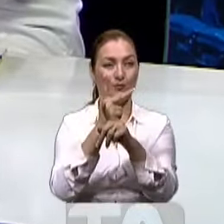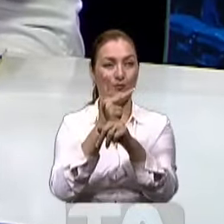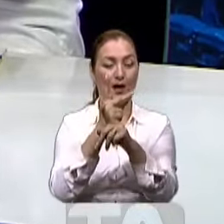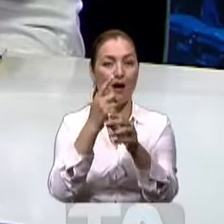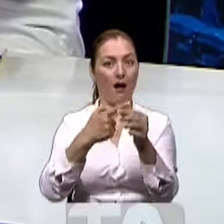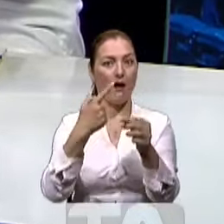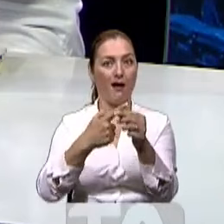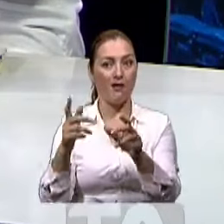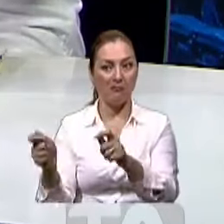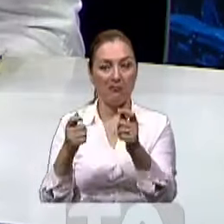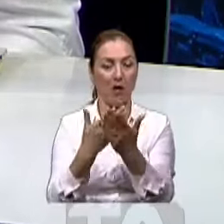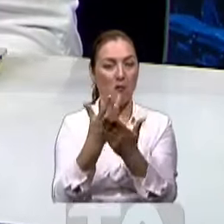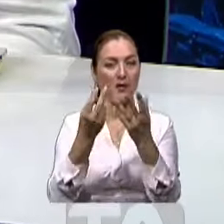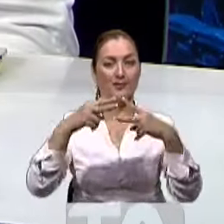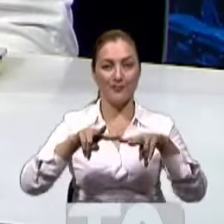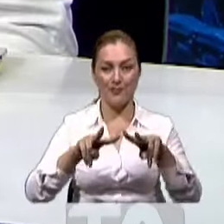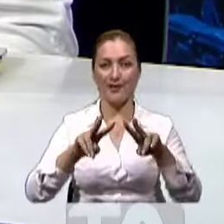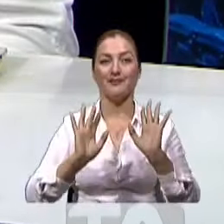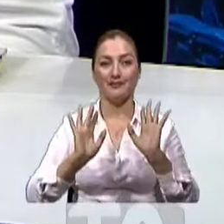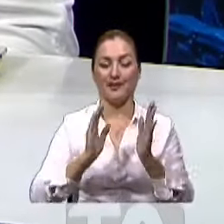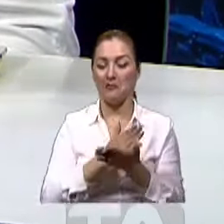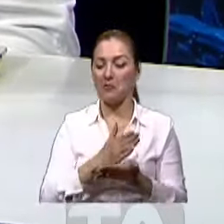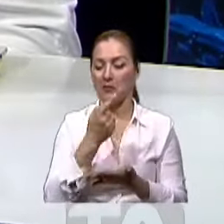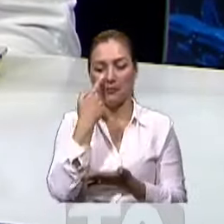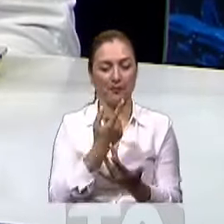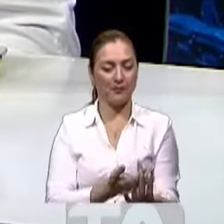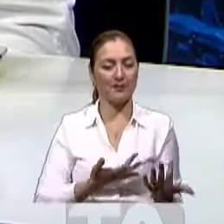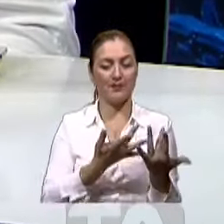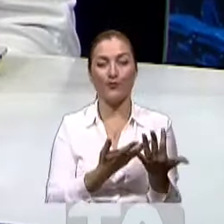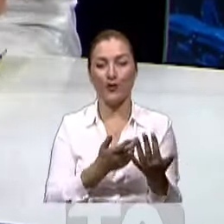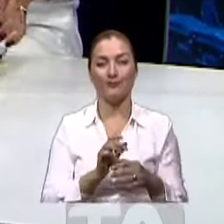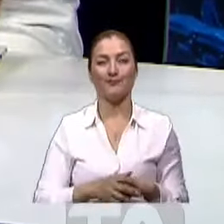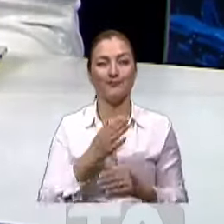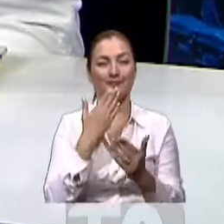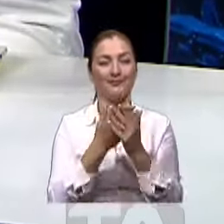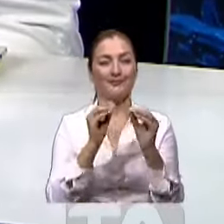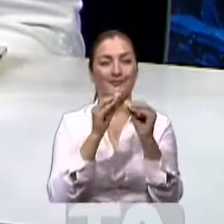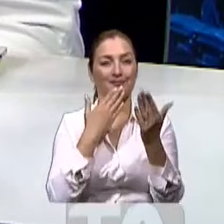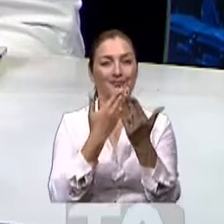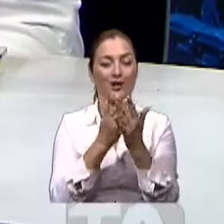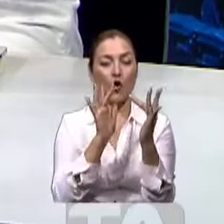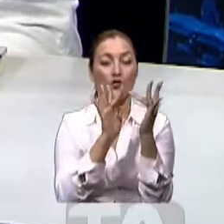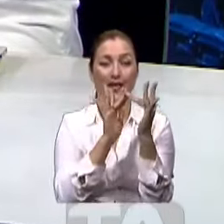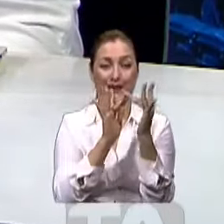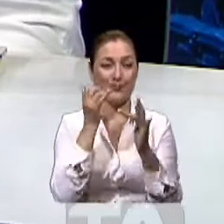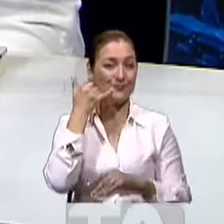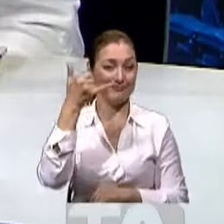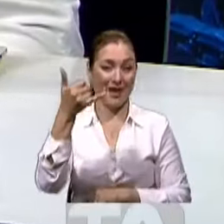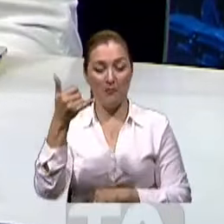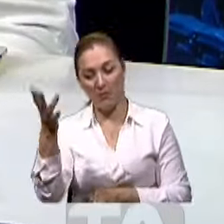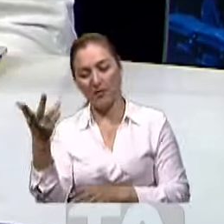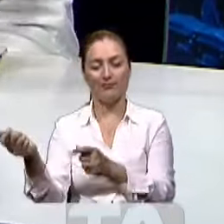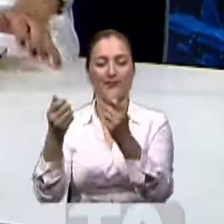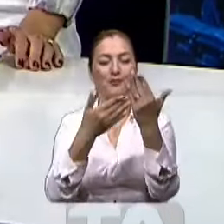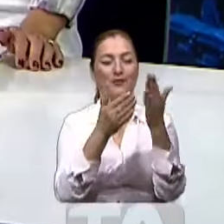a Quito, así que ajá, va ajá. Estamos a prepararnos esperando. Ahí. Estamos esperando, María del Rocío, muchas gracias. Que porque... nos manden el contacto también para pedir para claro, eventos